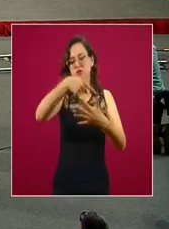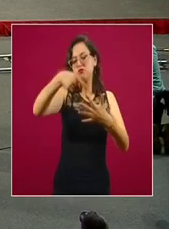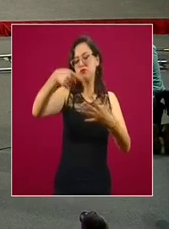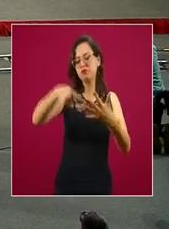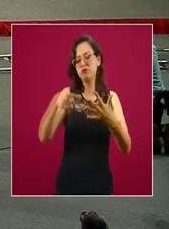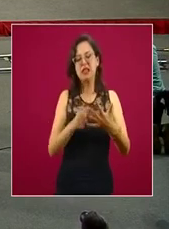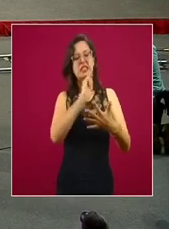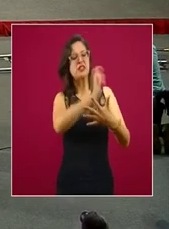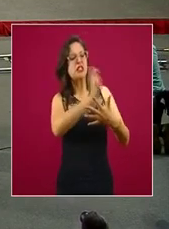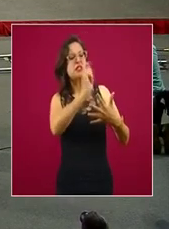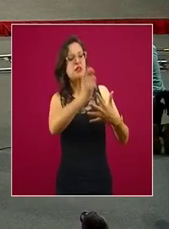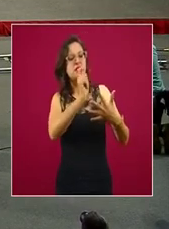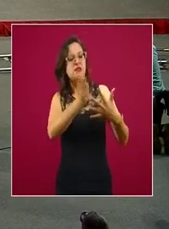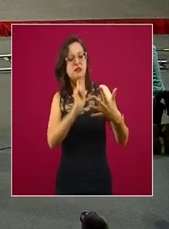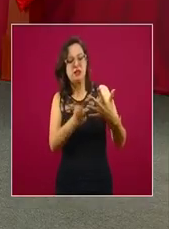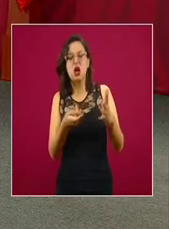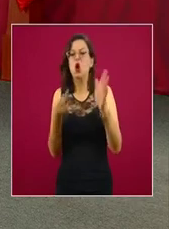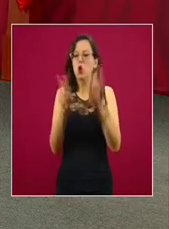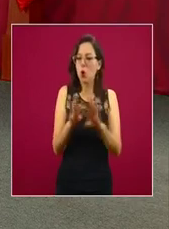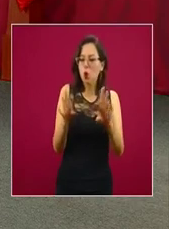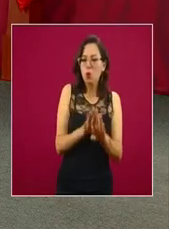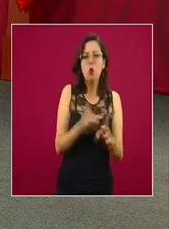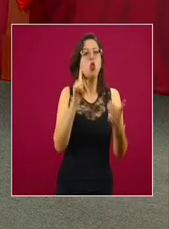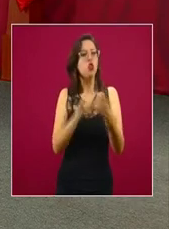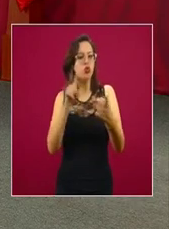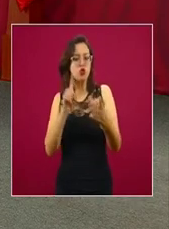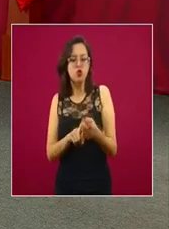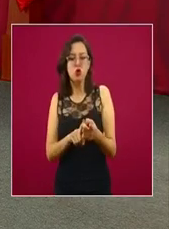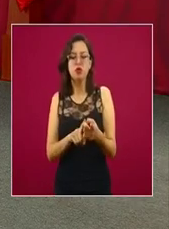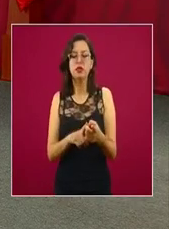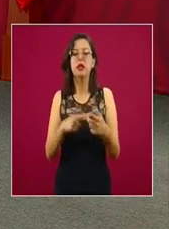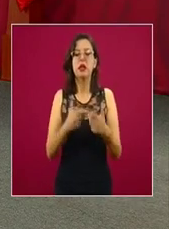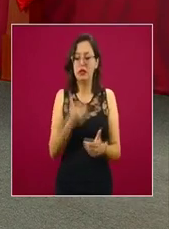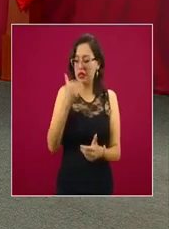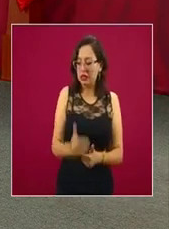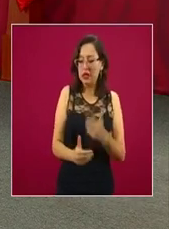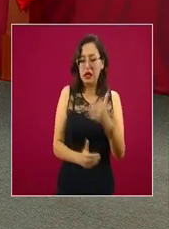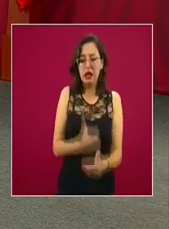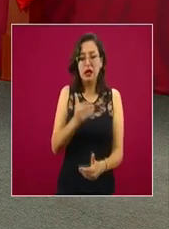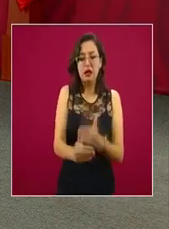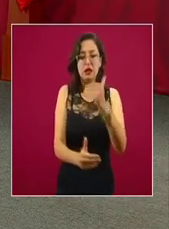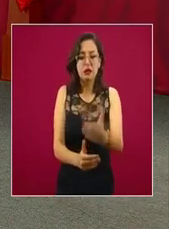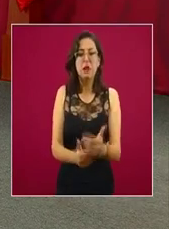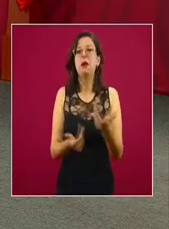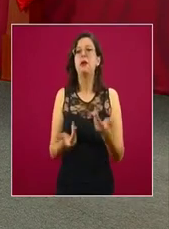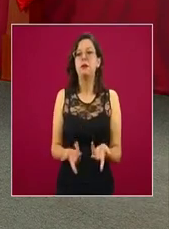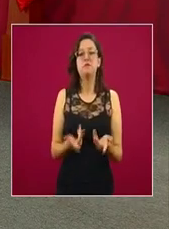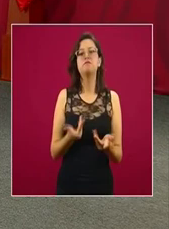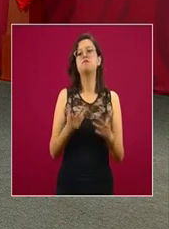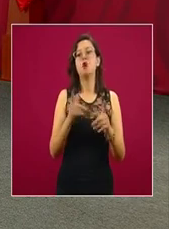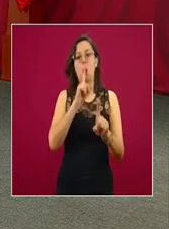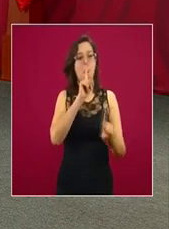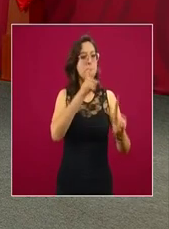son sus capacidades, dónde se aplican de acuerdo a las distintas etapas o escenarios de la epidemia, cuáles son